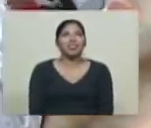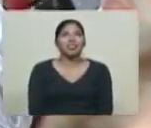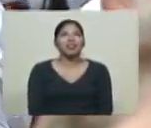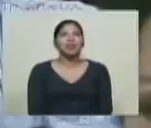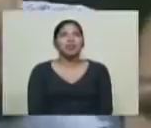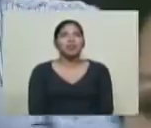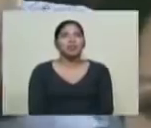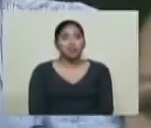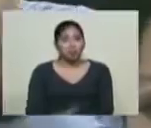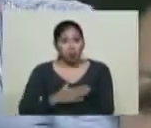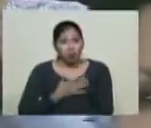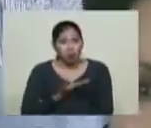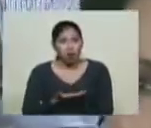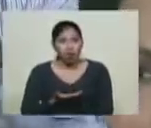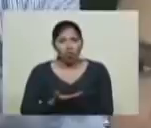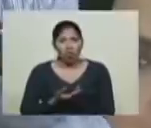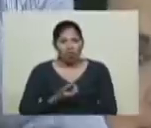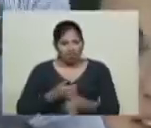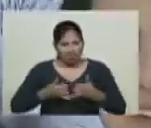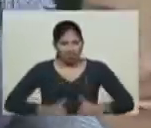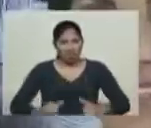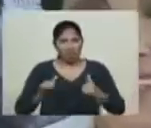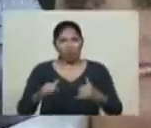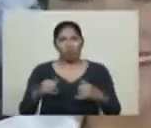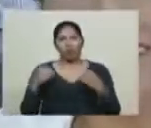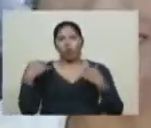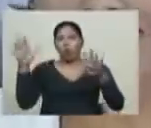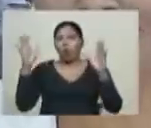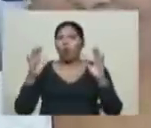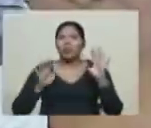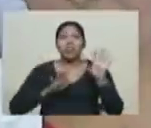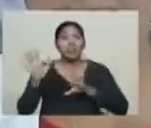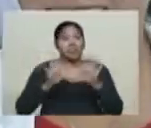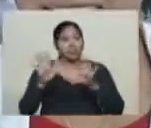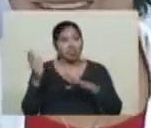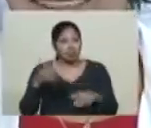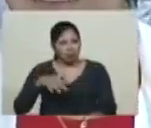Si yo pudiera tener muchachos, hubiera parido 15.